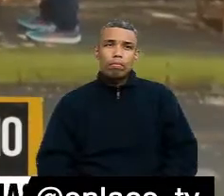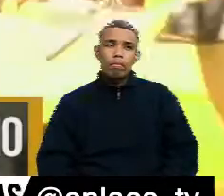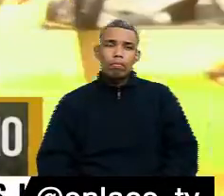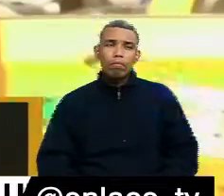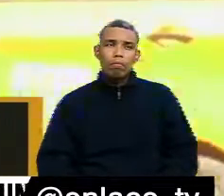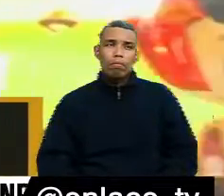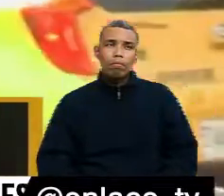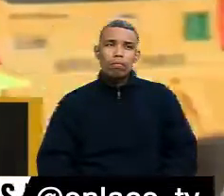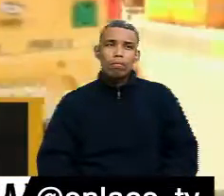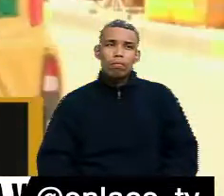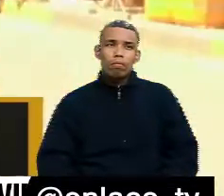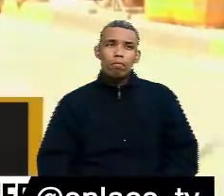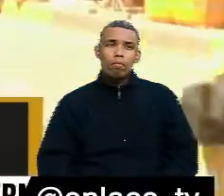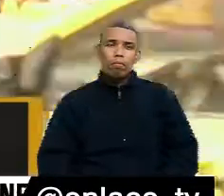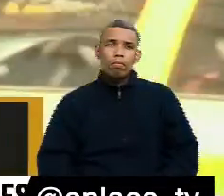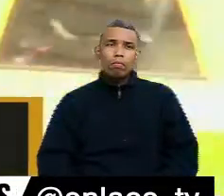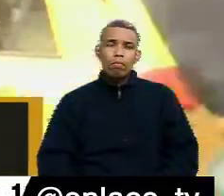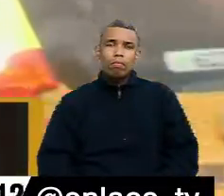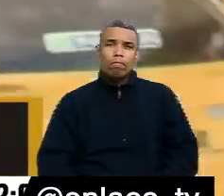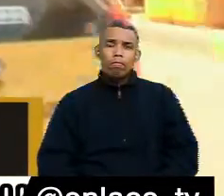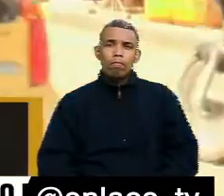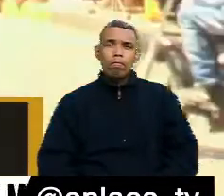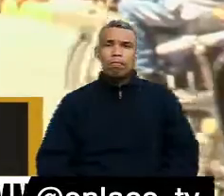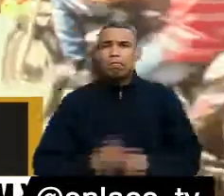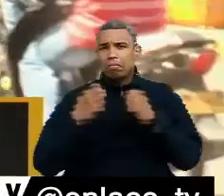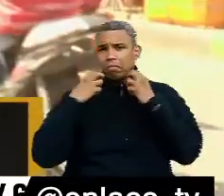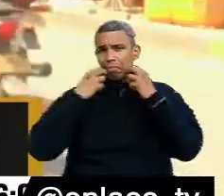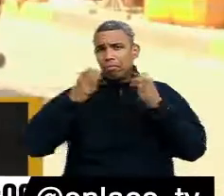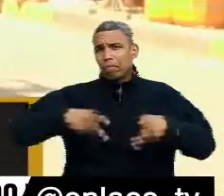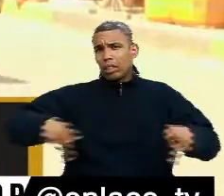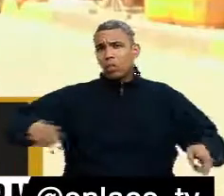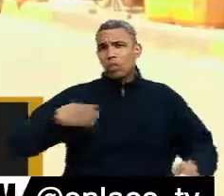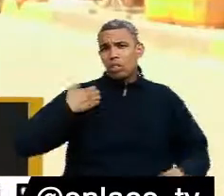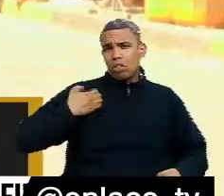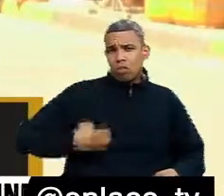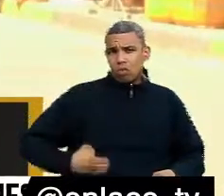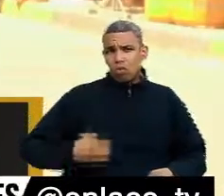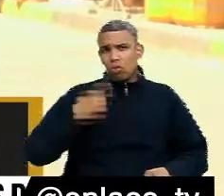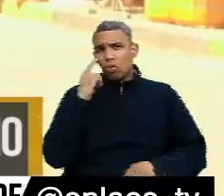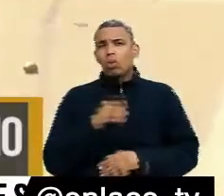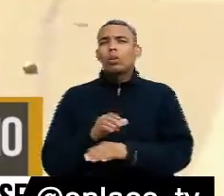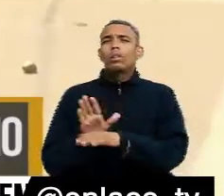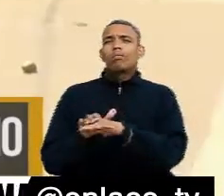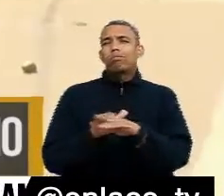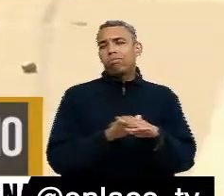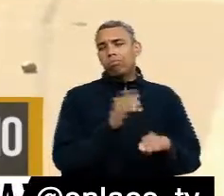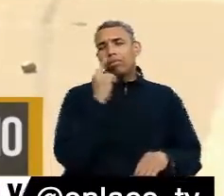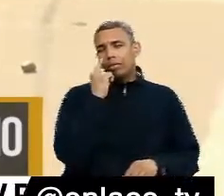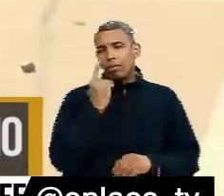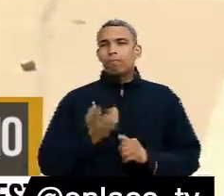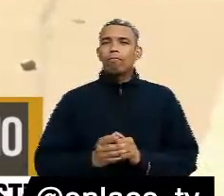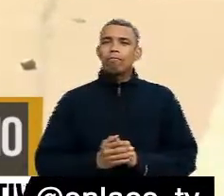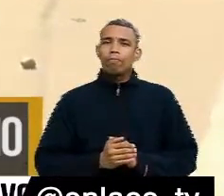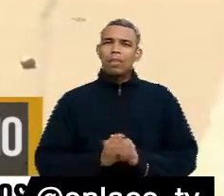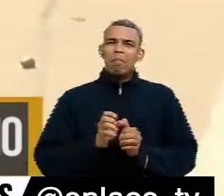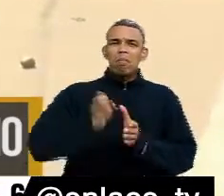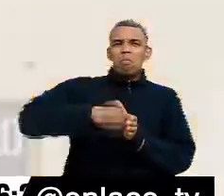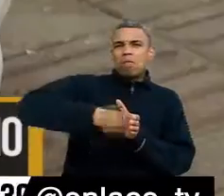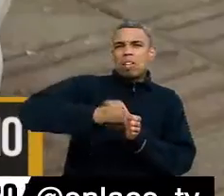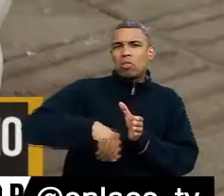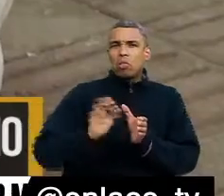Trata de concientizar a los ciudadanos de Barranca Bermeja para que dispongan bien de las basuras en